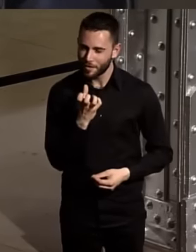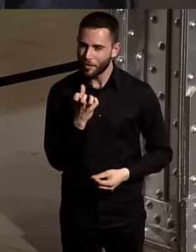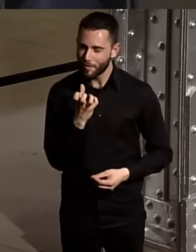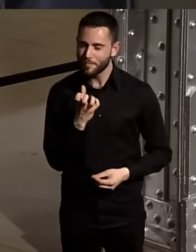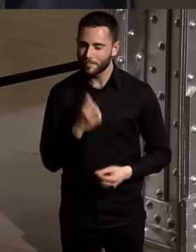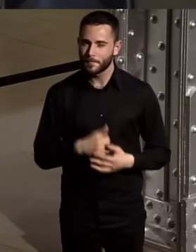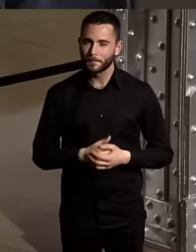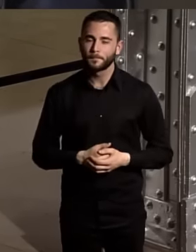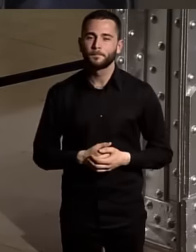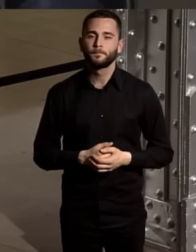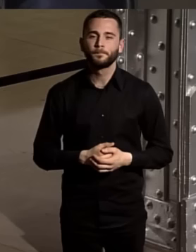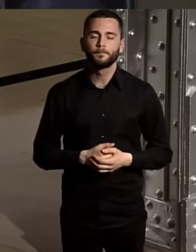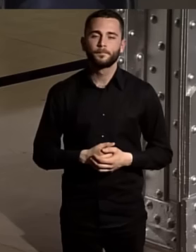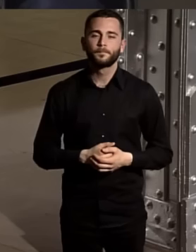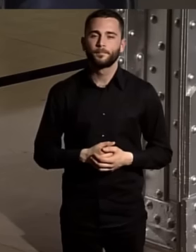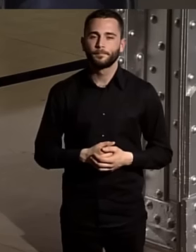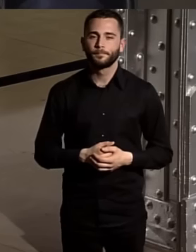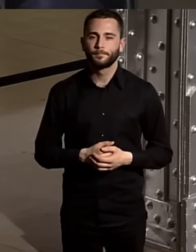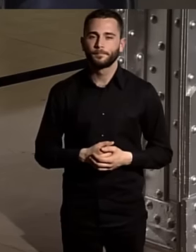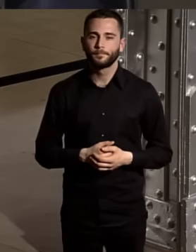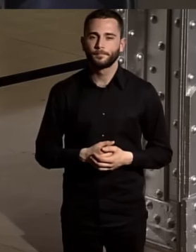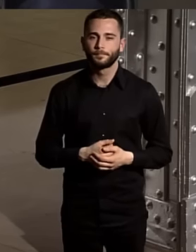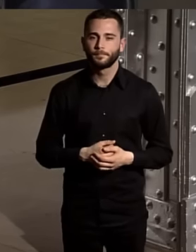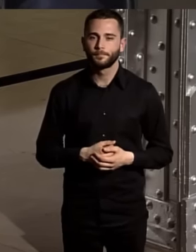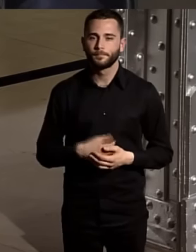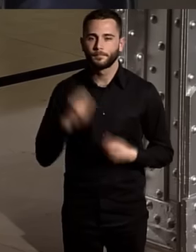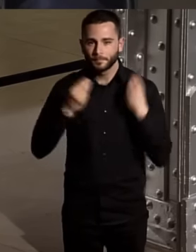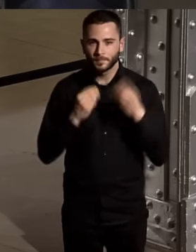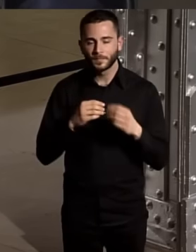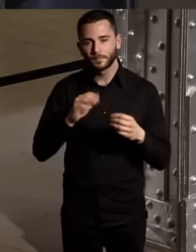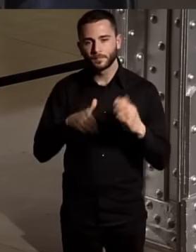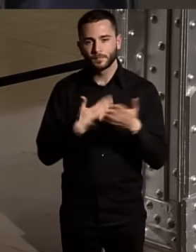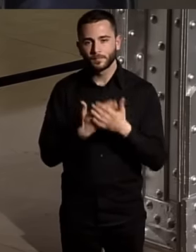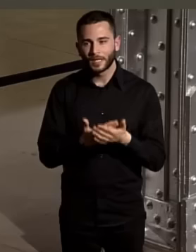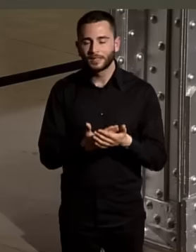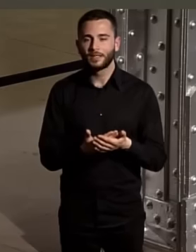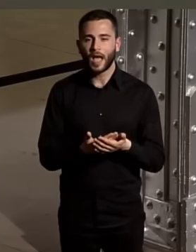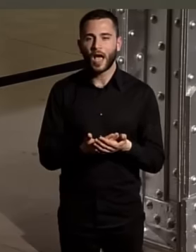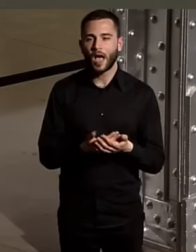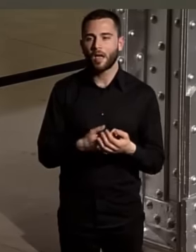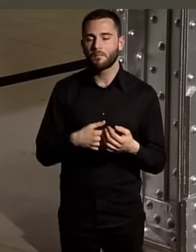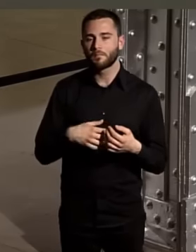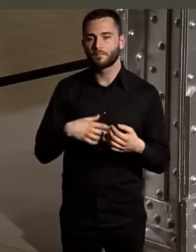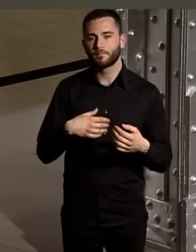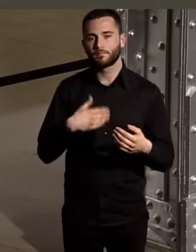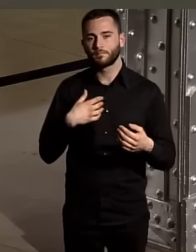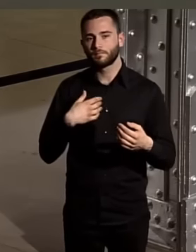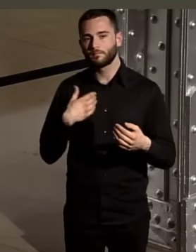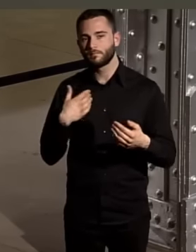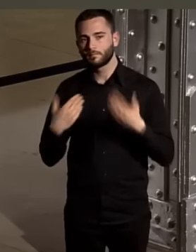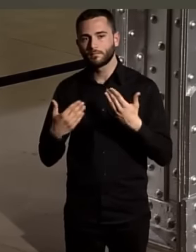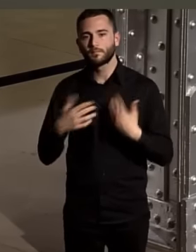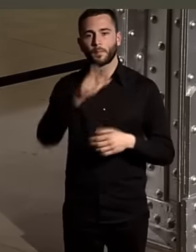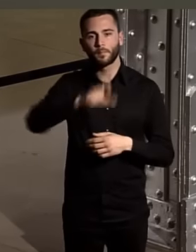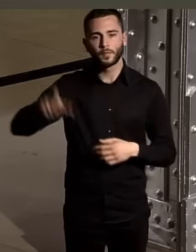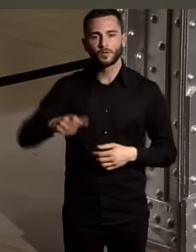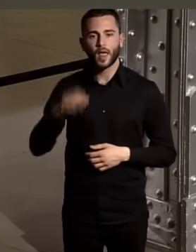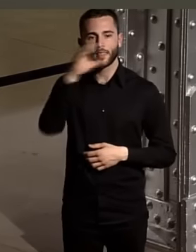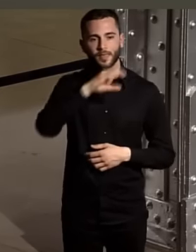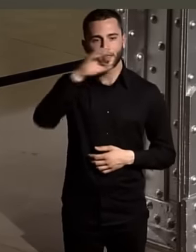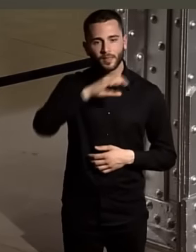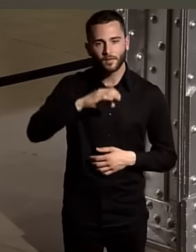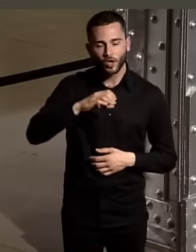punto de que entre colegas divulgadores científicos nos acuso de estar haciendo divulgación a